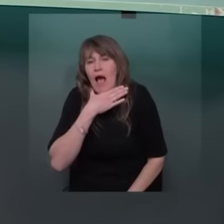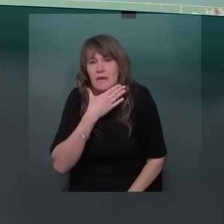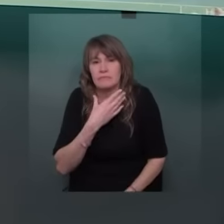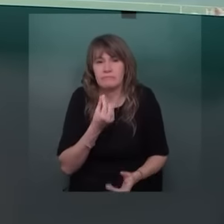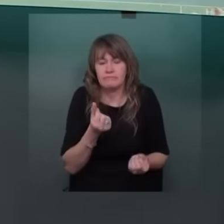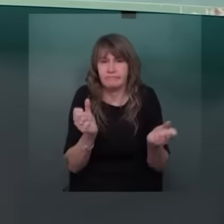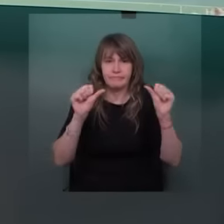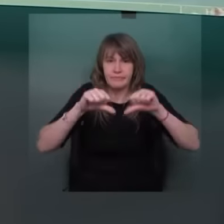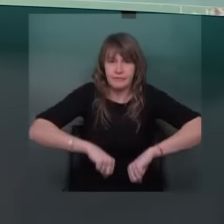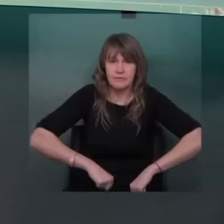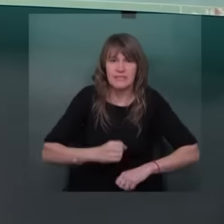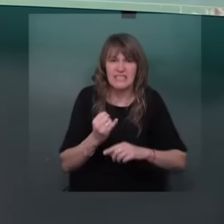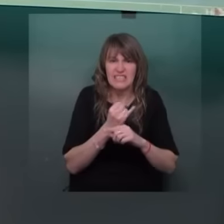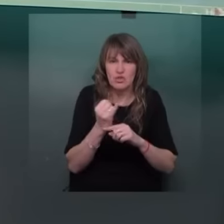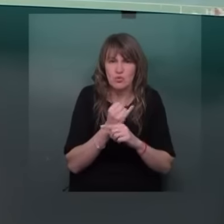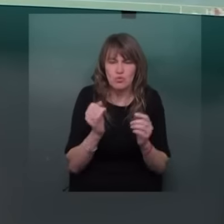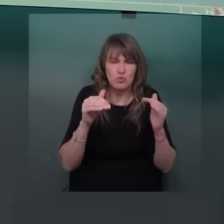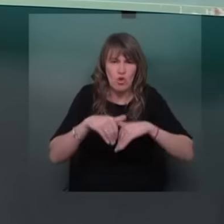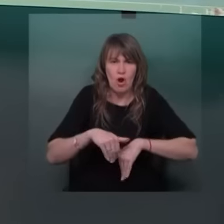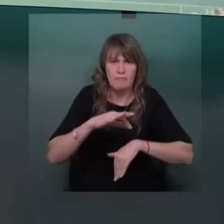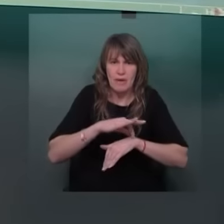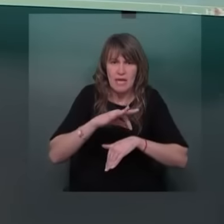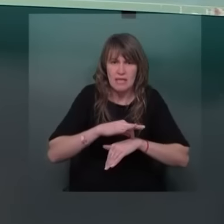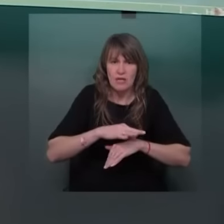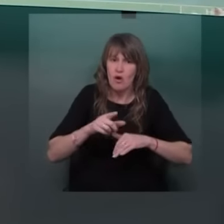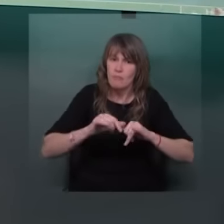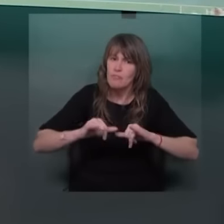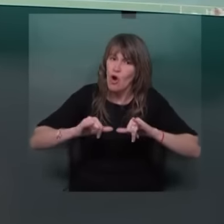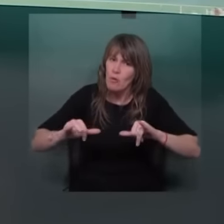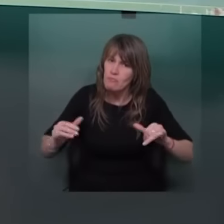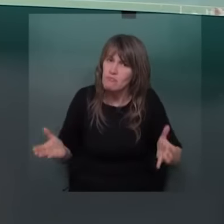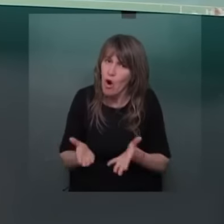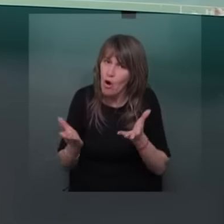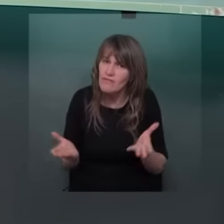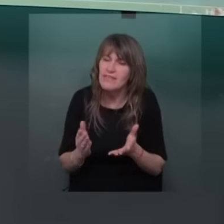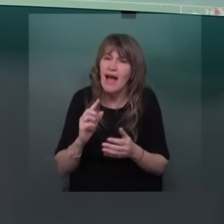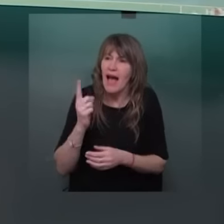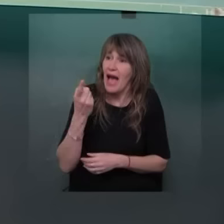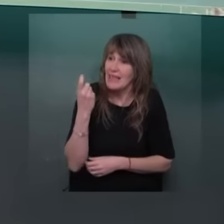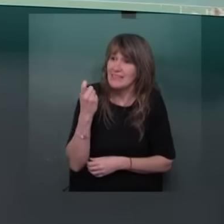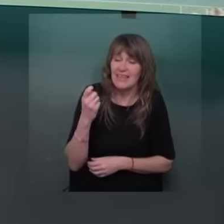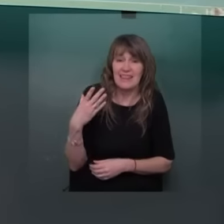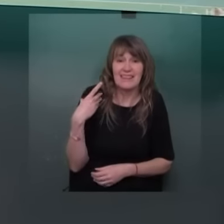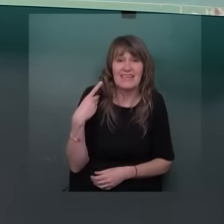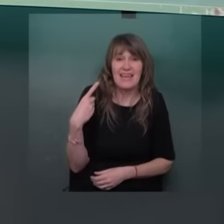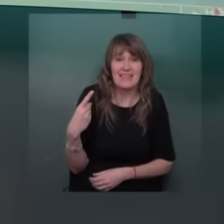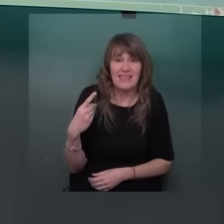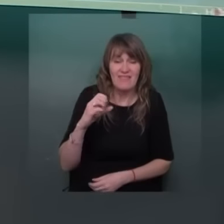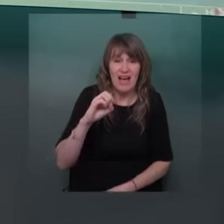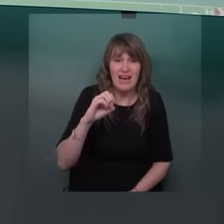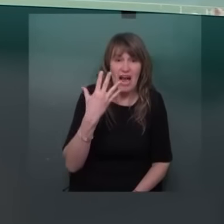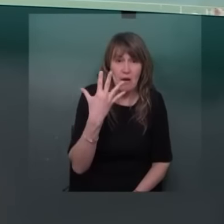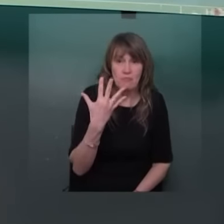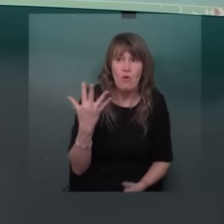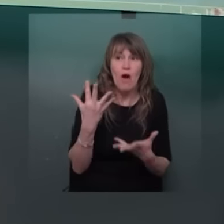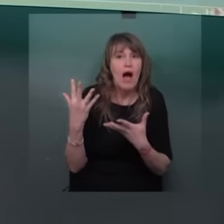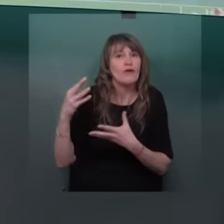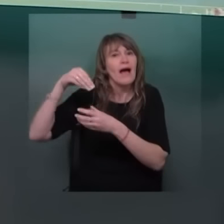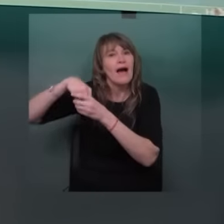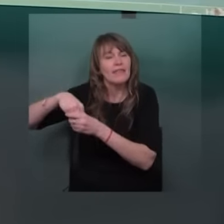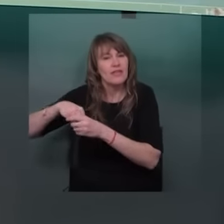la institución de asistencia médica promovida por exintegrantes de la directiva del casmu que ahora ocupan cargos en el Ministerio de salud